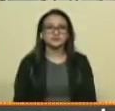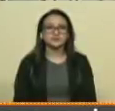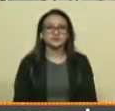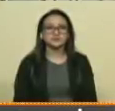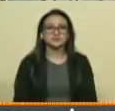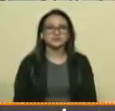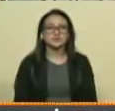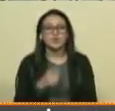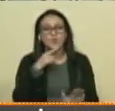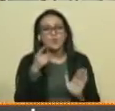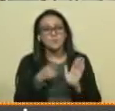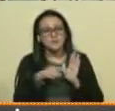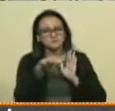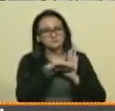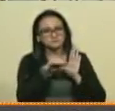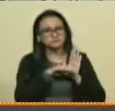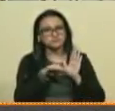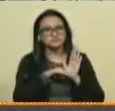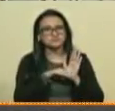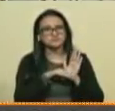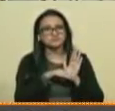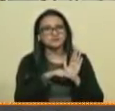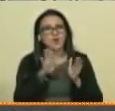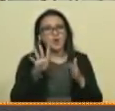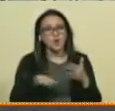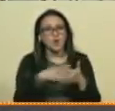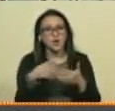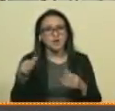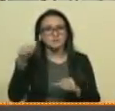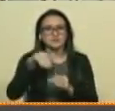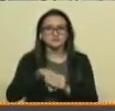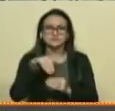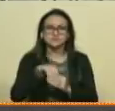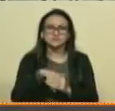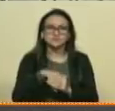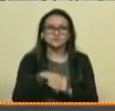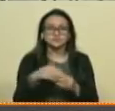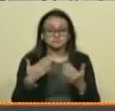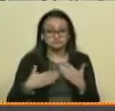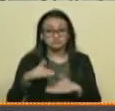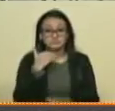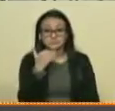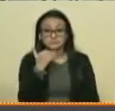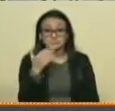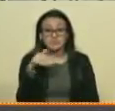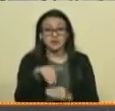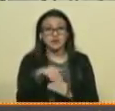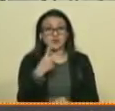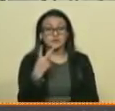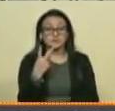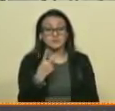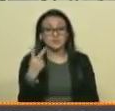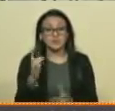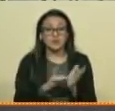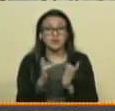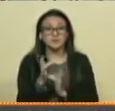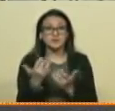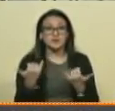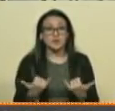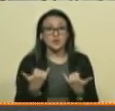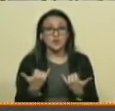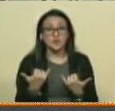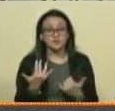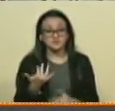Cumpliendo con lo estrictamente estipulado en el cronograma electoral de cara a las próximas elecciones, el día de hoy también, en este lugar en el